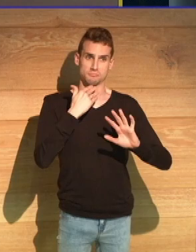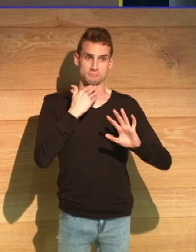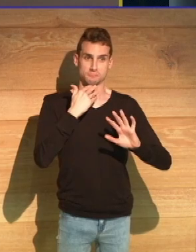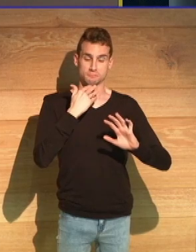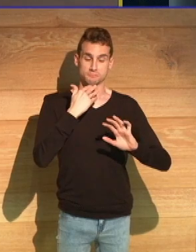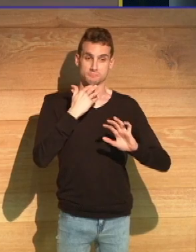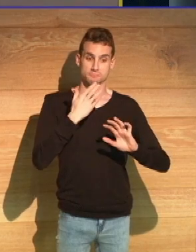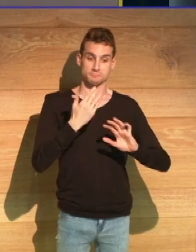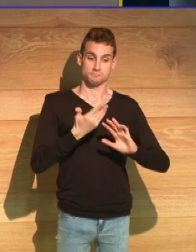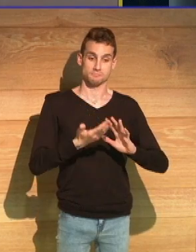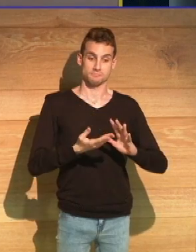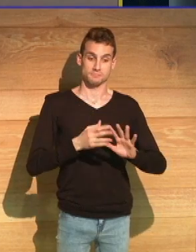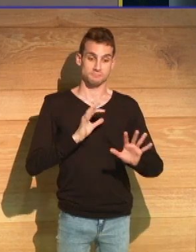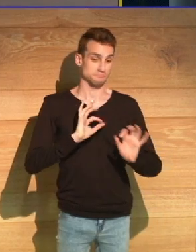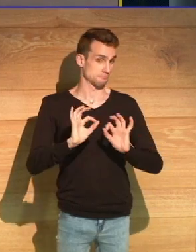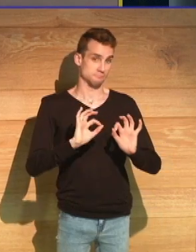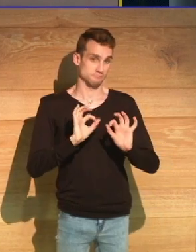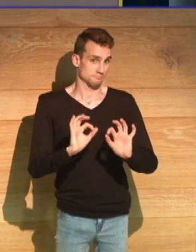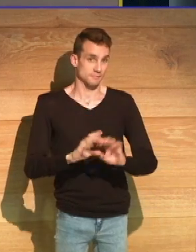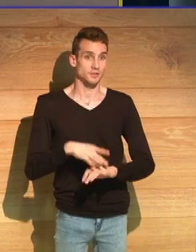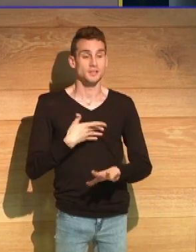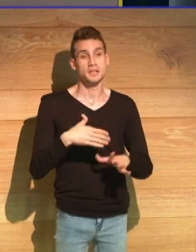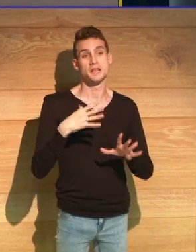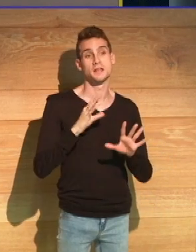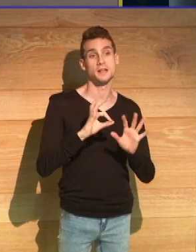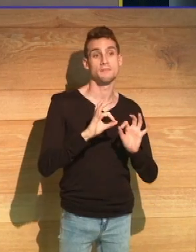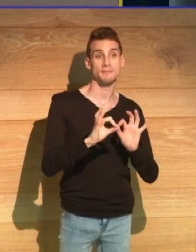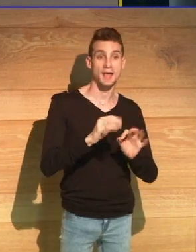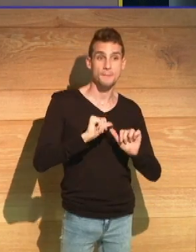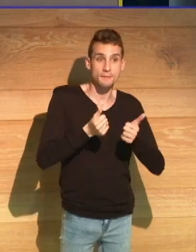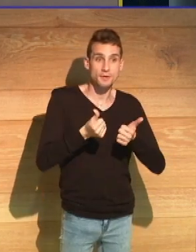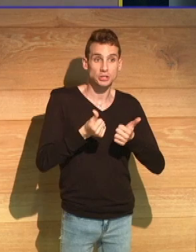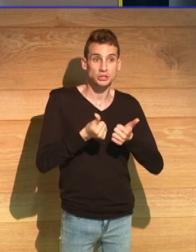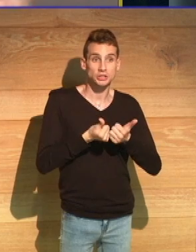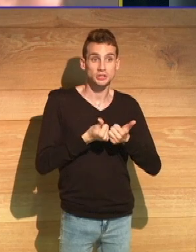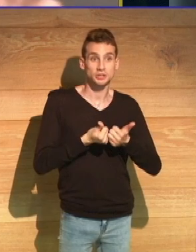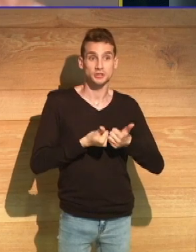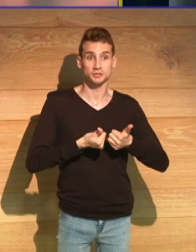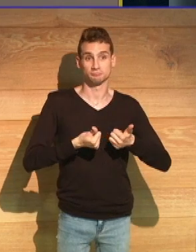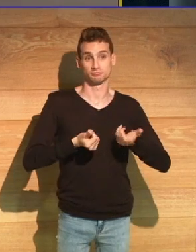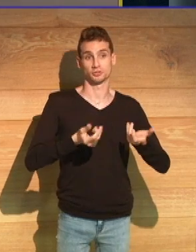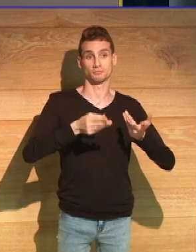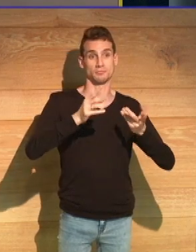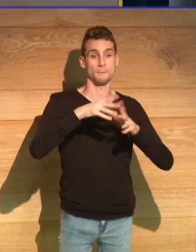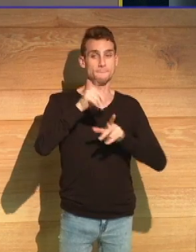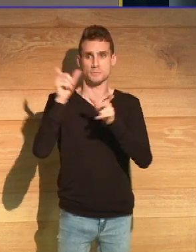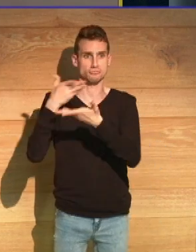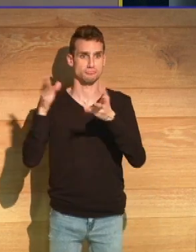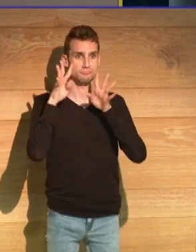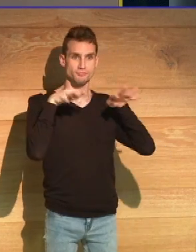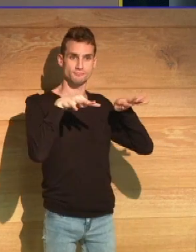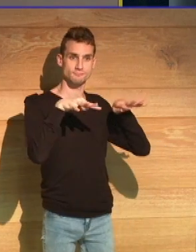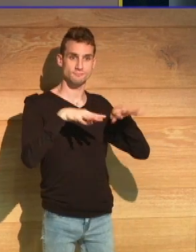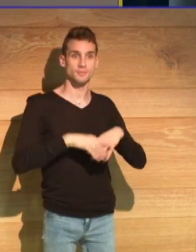Cassandra. Entonces comenzamos la obra con Greta Thunberg mirando todo el mundo, y